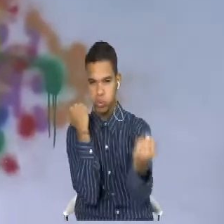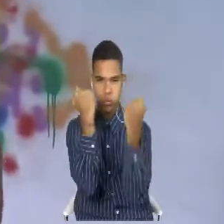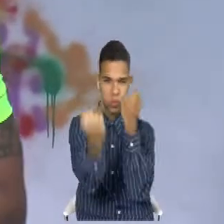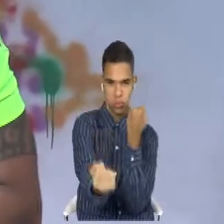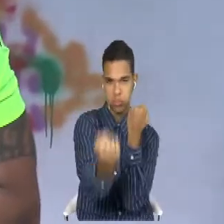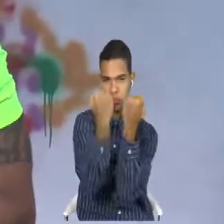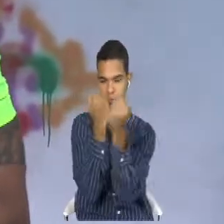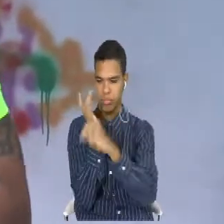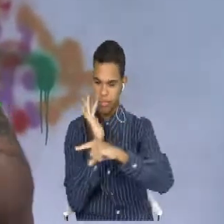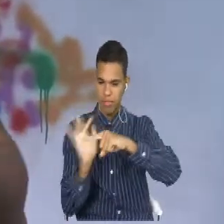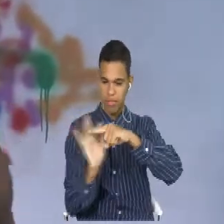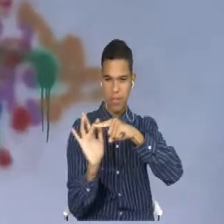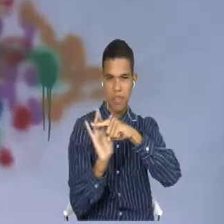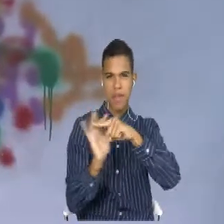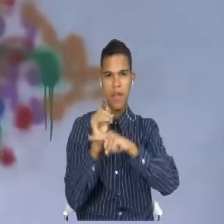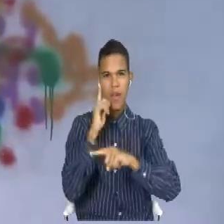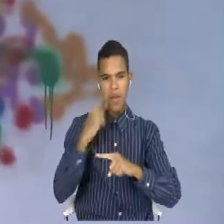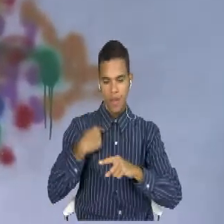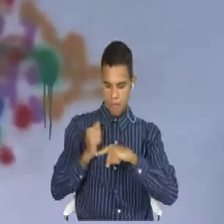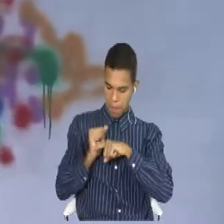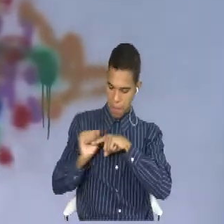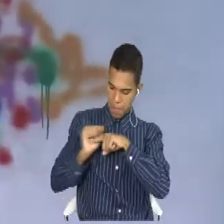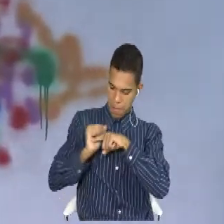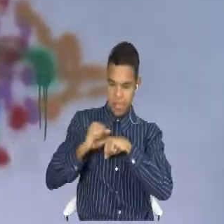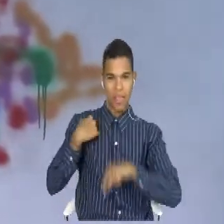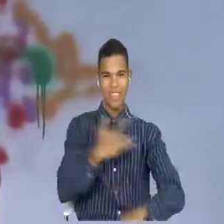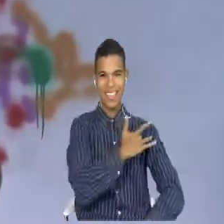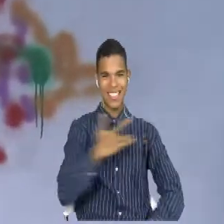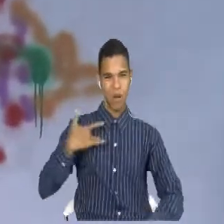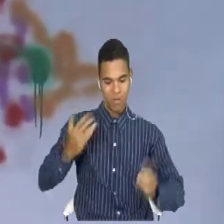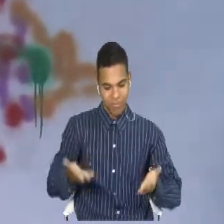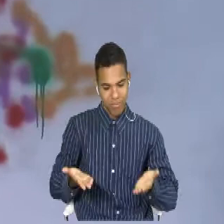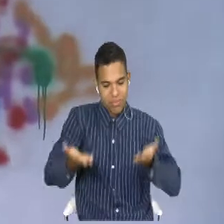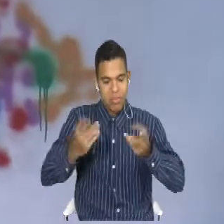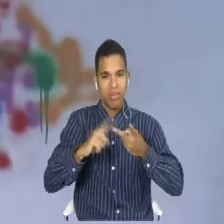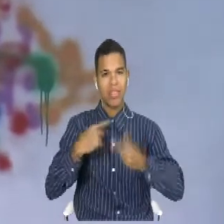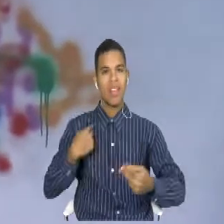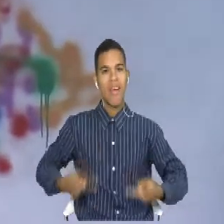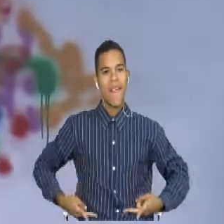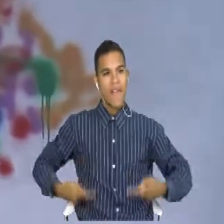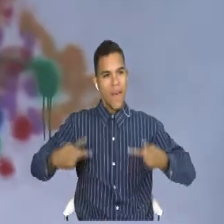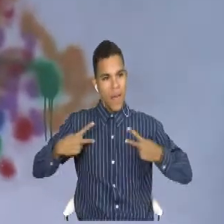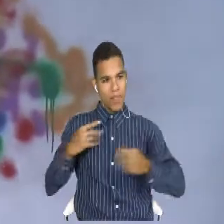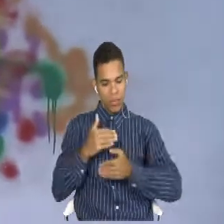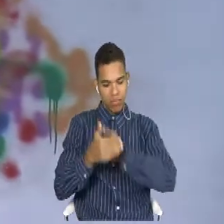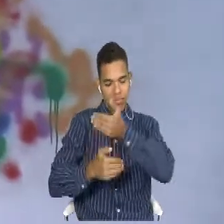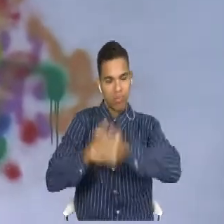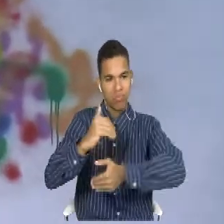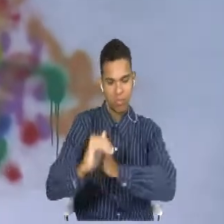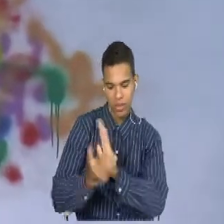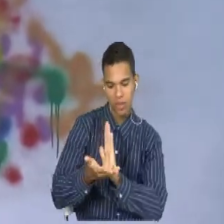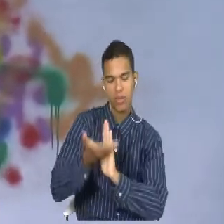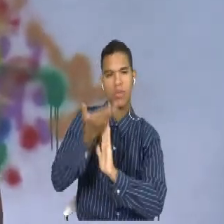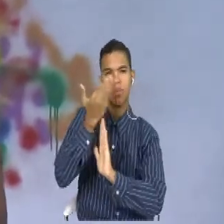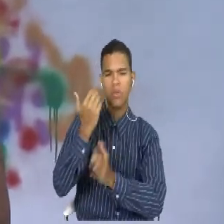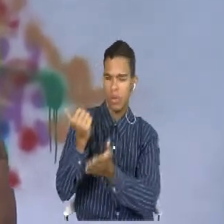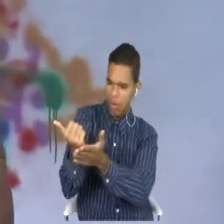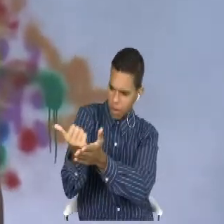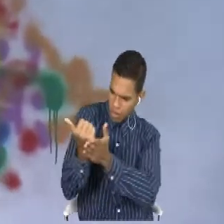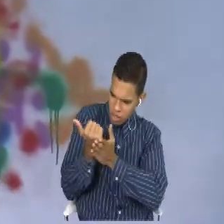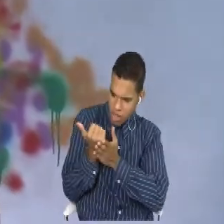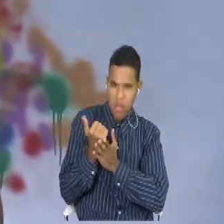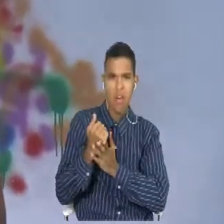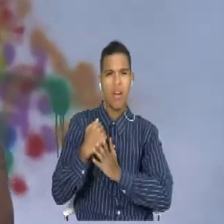implementa un entrenamiento que les va a ayudar mucho a su salud, a su calidad de vida y que les va a ayudar a que